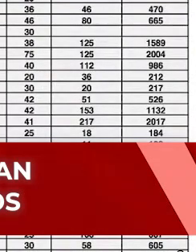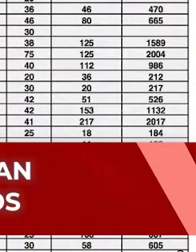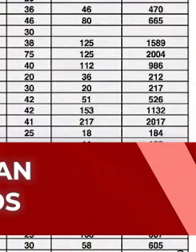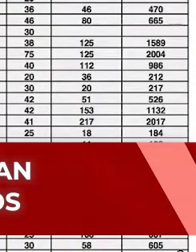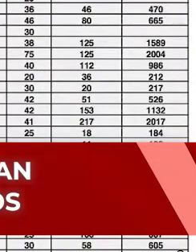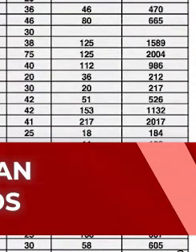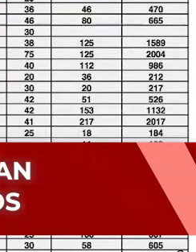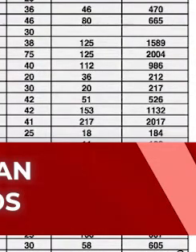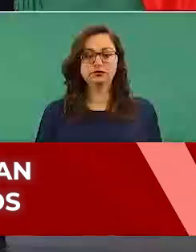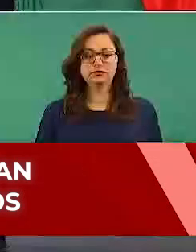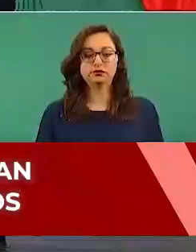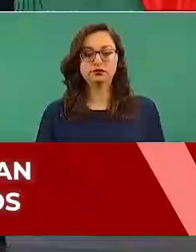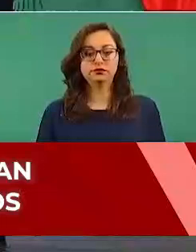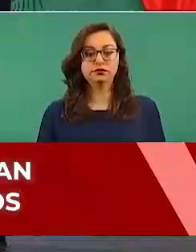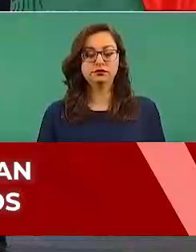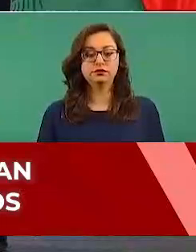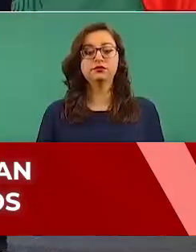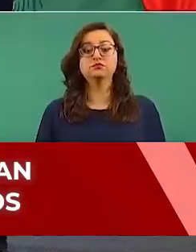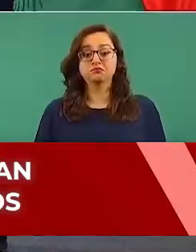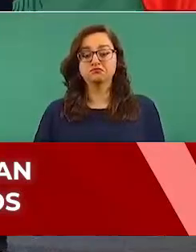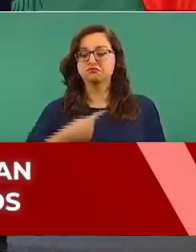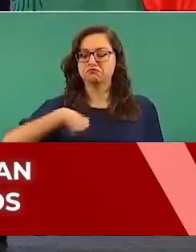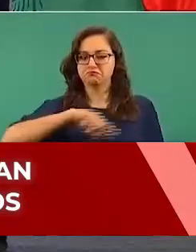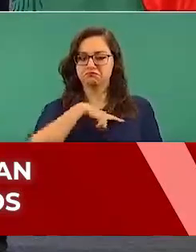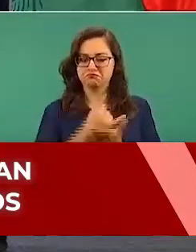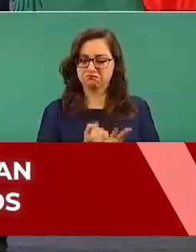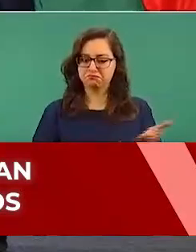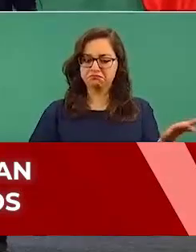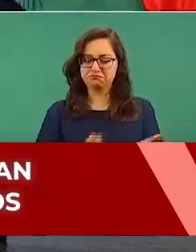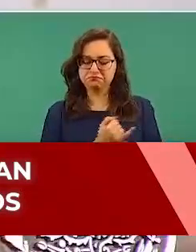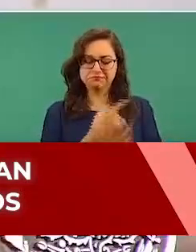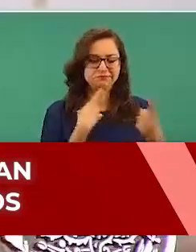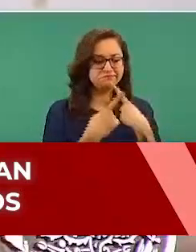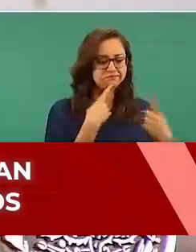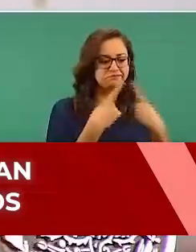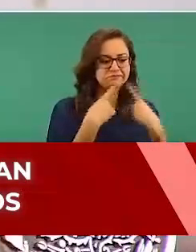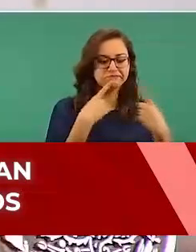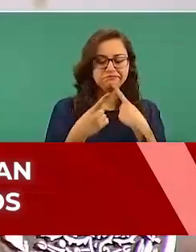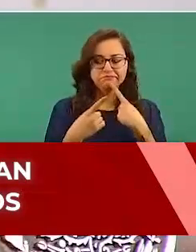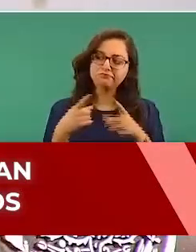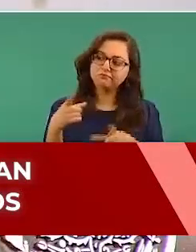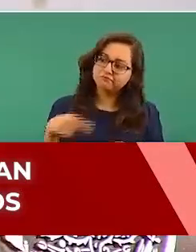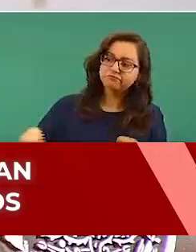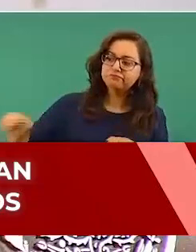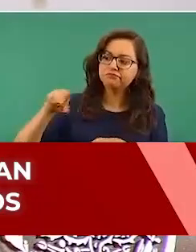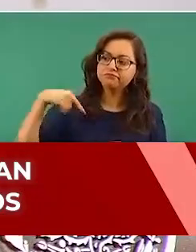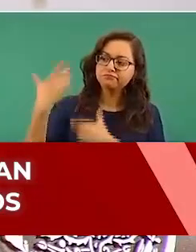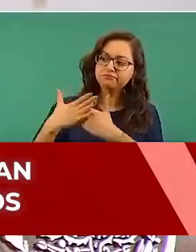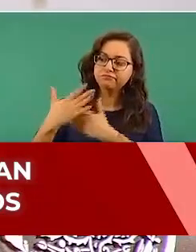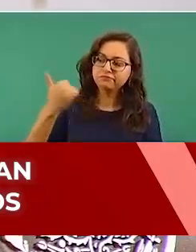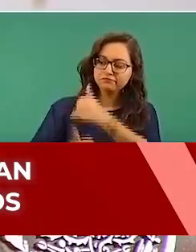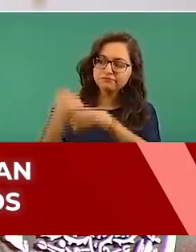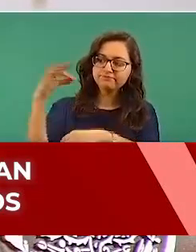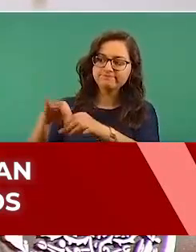para establecer una mesa de trabajo con el propósito de tomar las previsiones necesarias. El